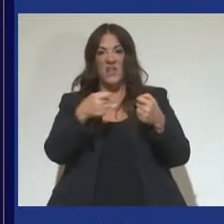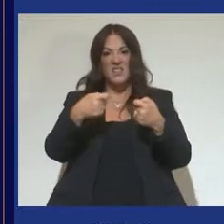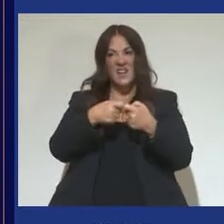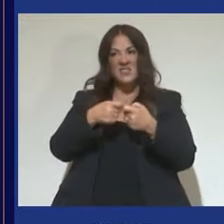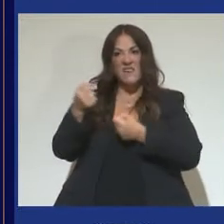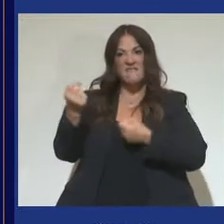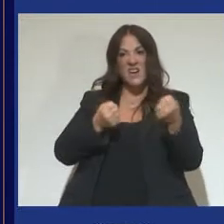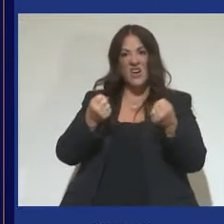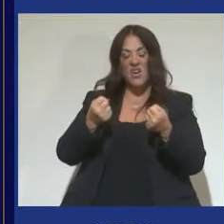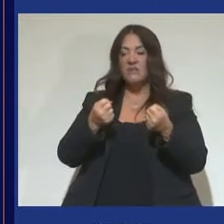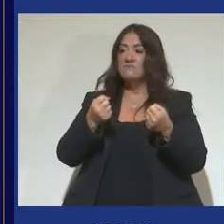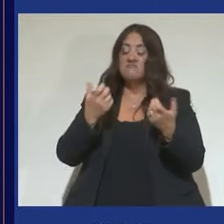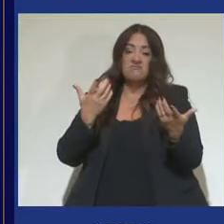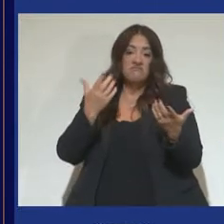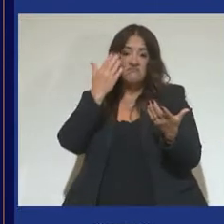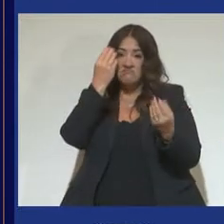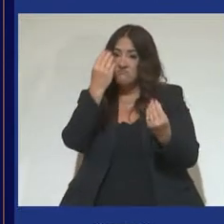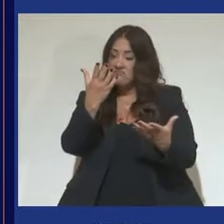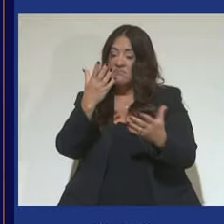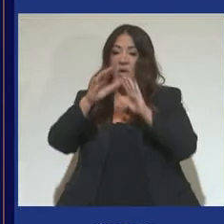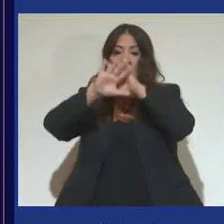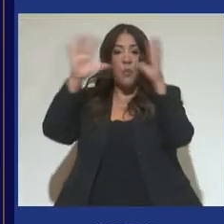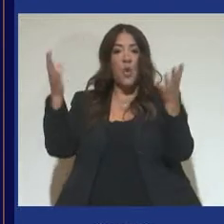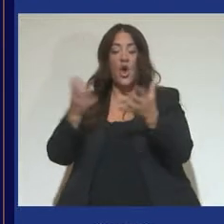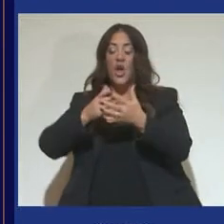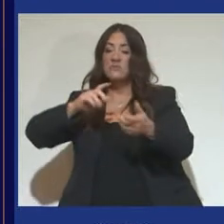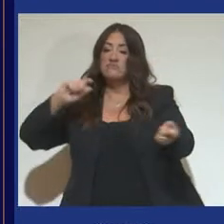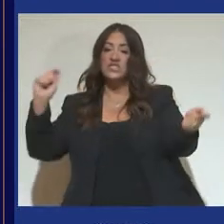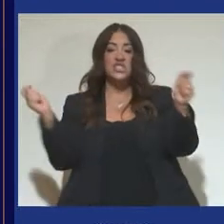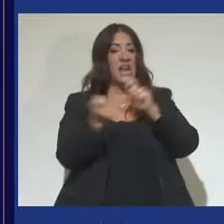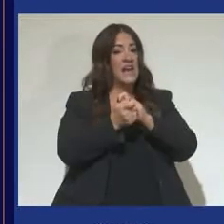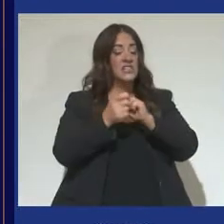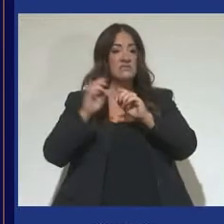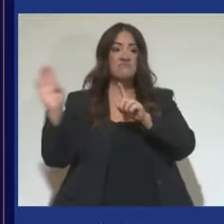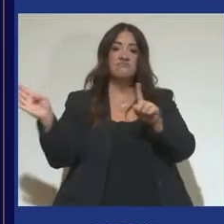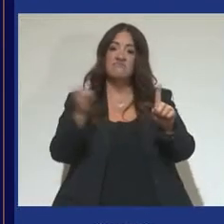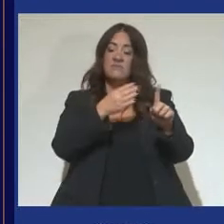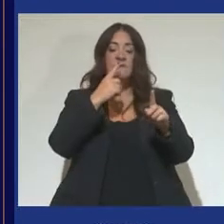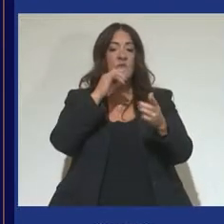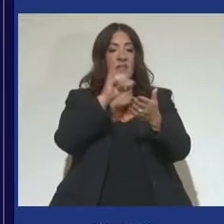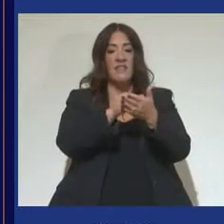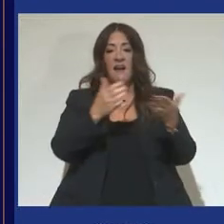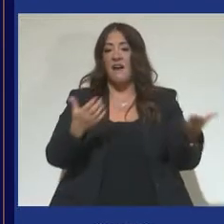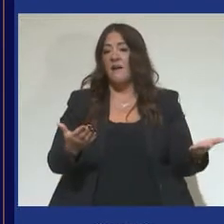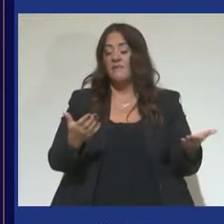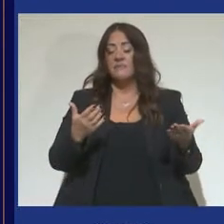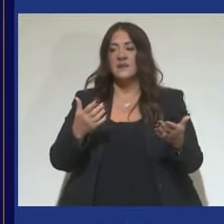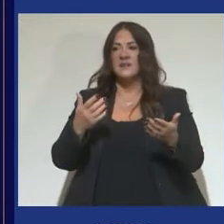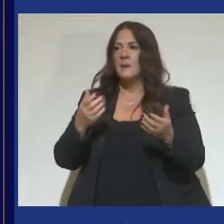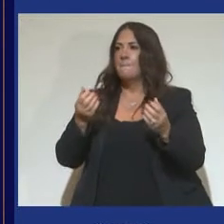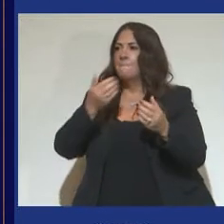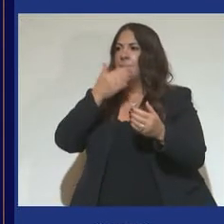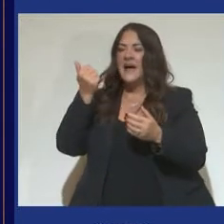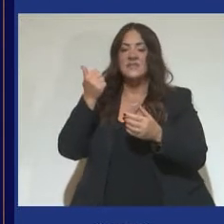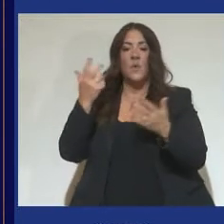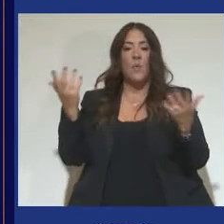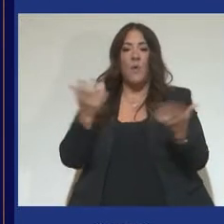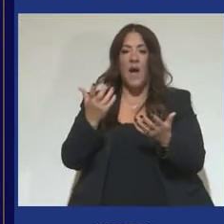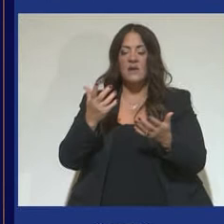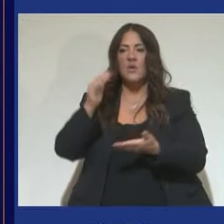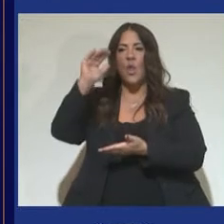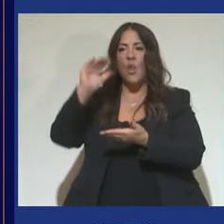vehículos eléctricos es aquí donde se dirige el mundo hay que hacer grandes hay que hacer cosas grandes no hay nada más grande que